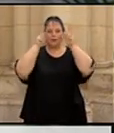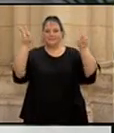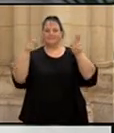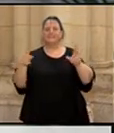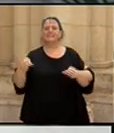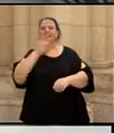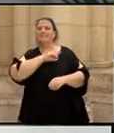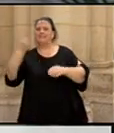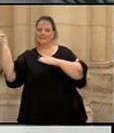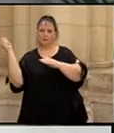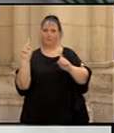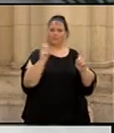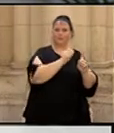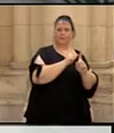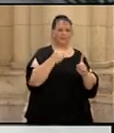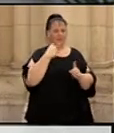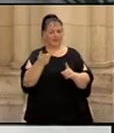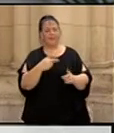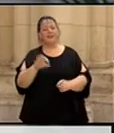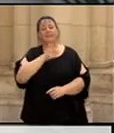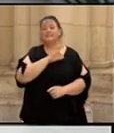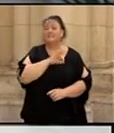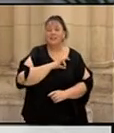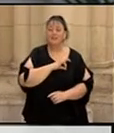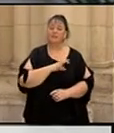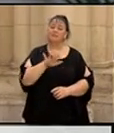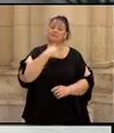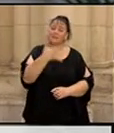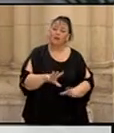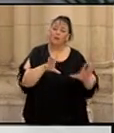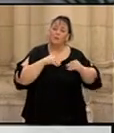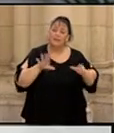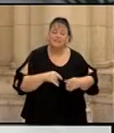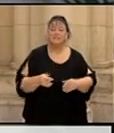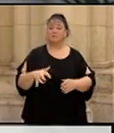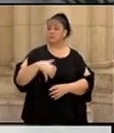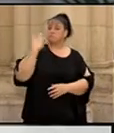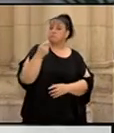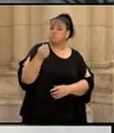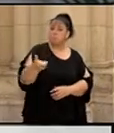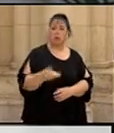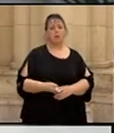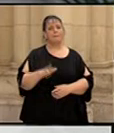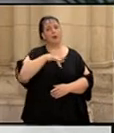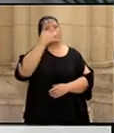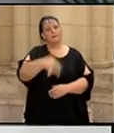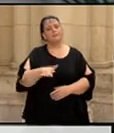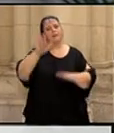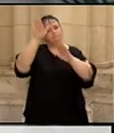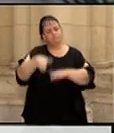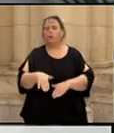el Señor es compasivo y misericordioso, lento a la ira y rico en clemencia y lealtad. Este